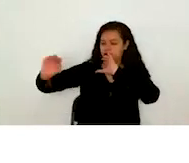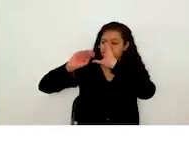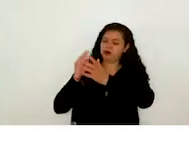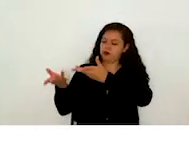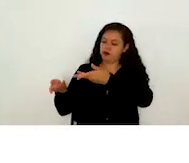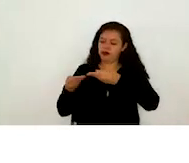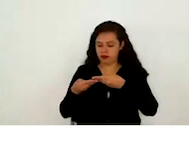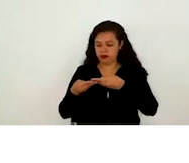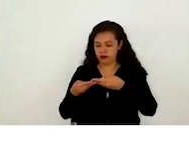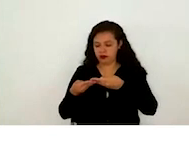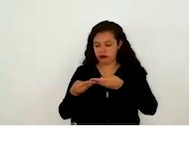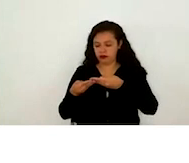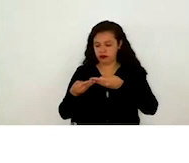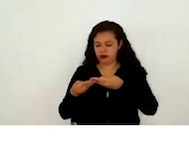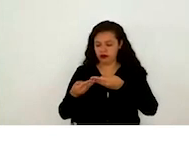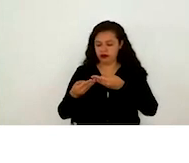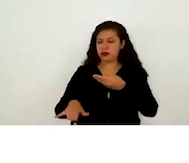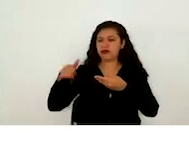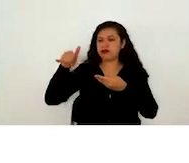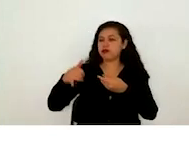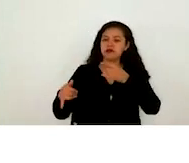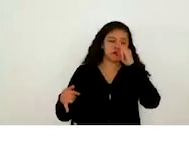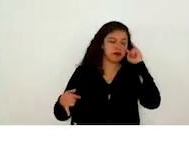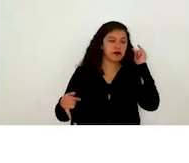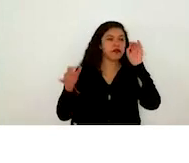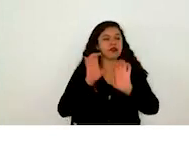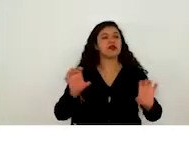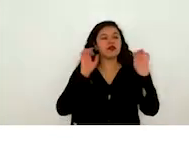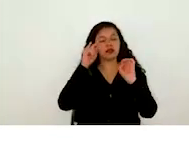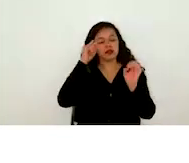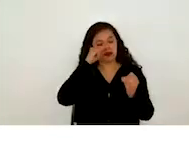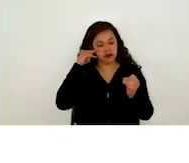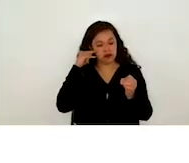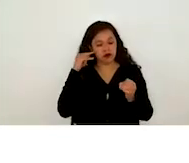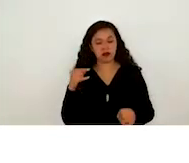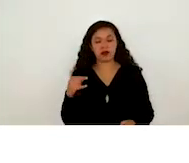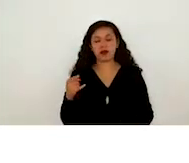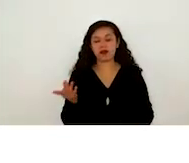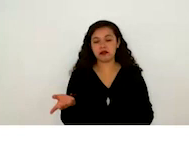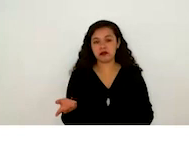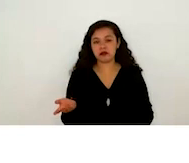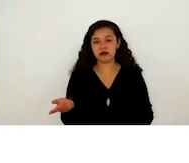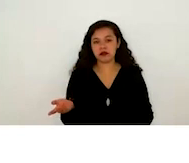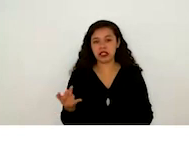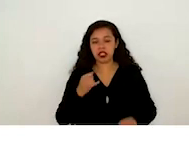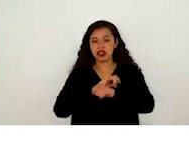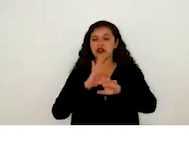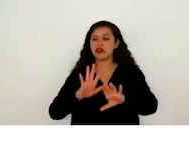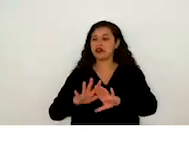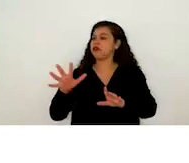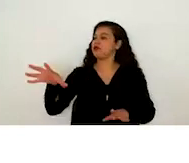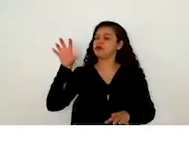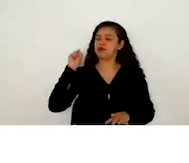no quiero tu teléfono no vio su computadora no no no no este no obtuvo esta información no vio al